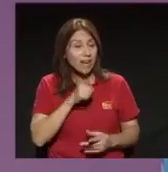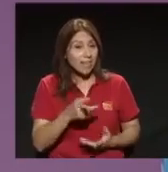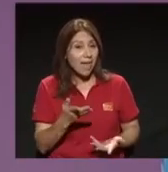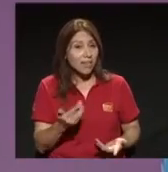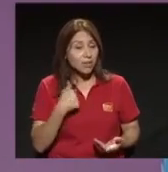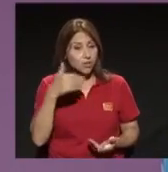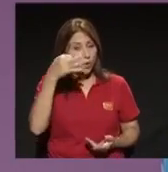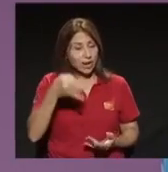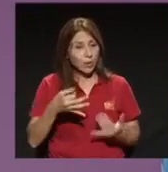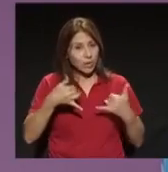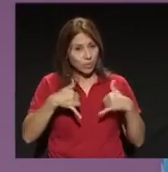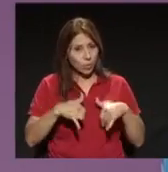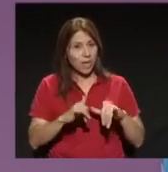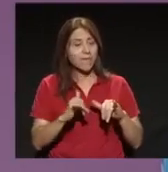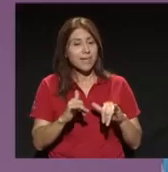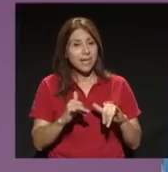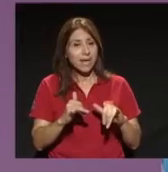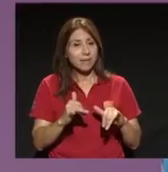todavía